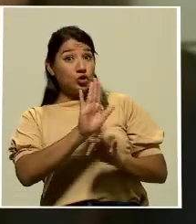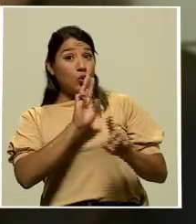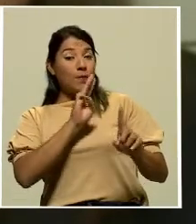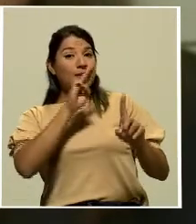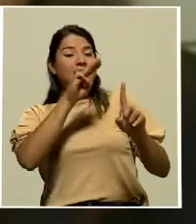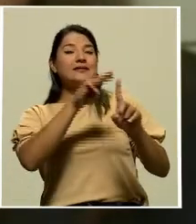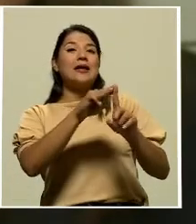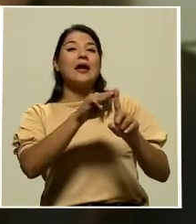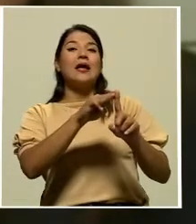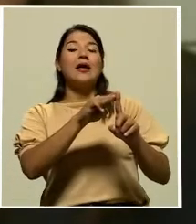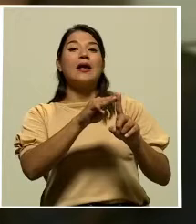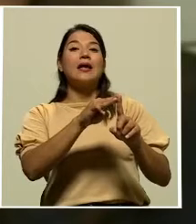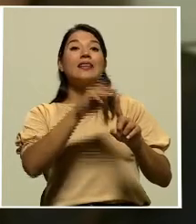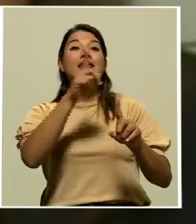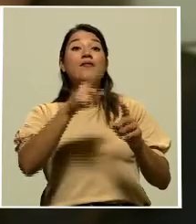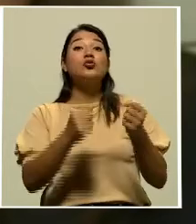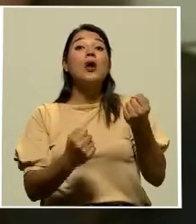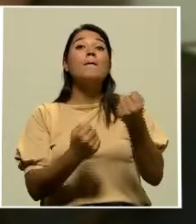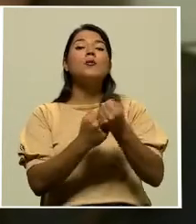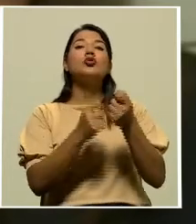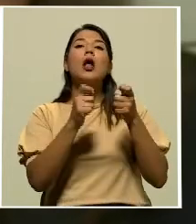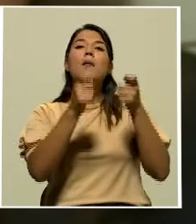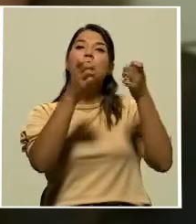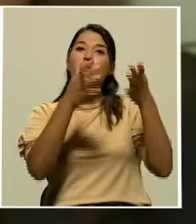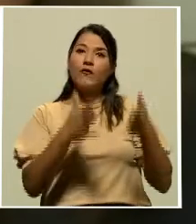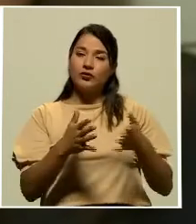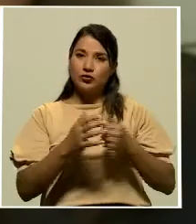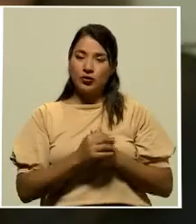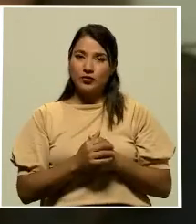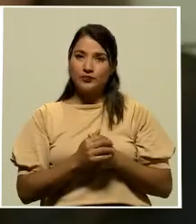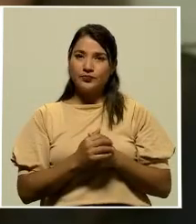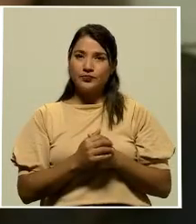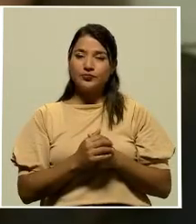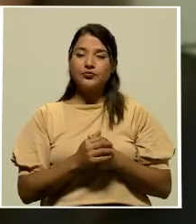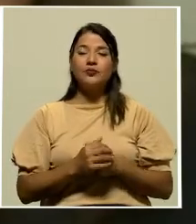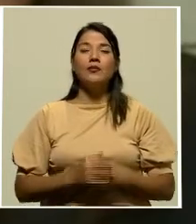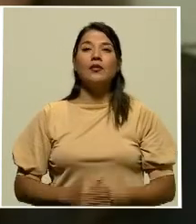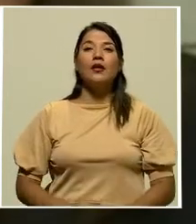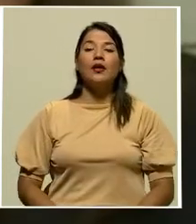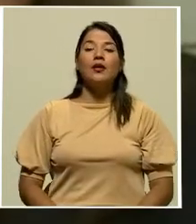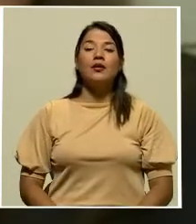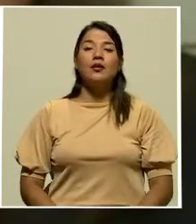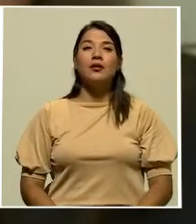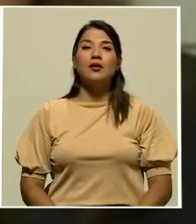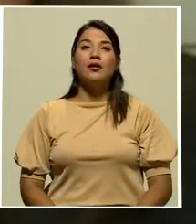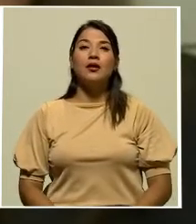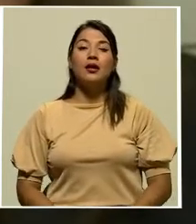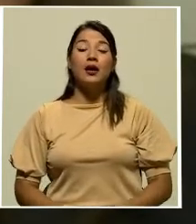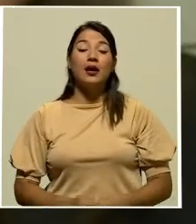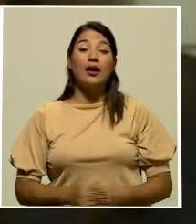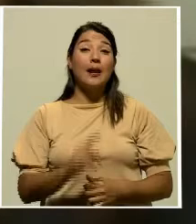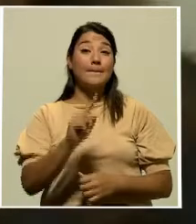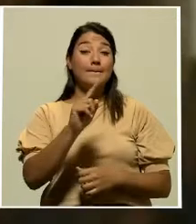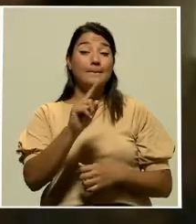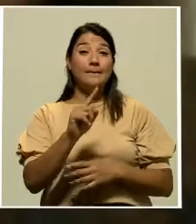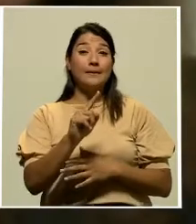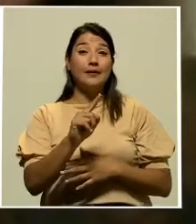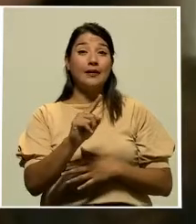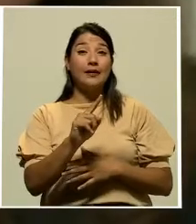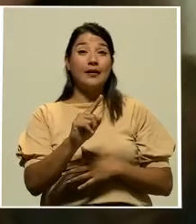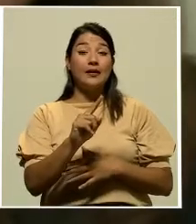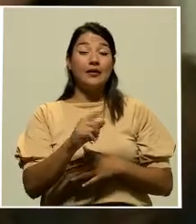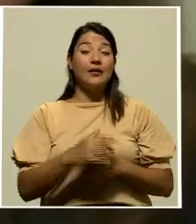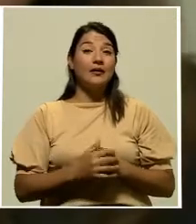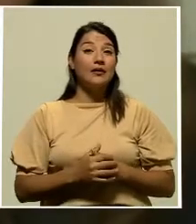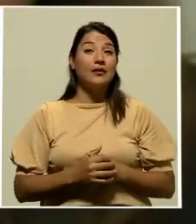envía ahora, apoyar a los maestros. Hubo una primera oleada de